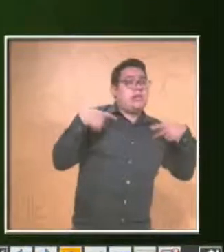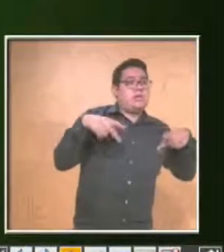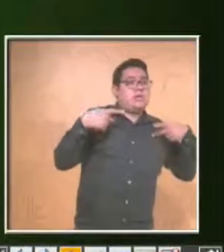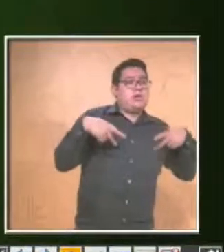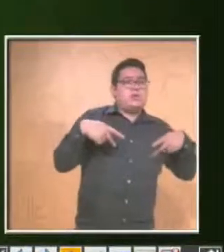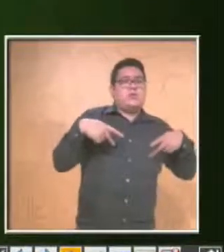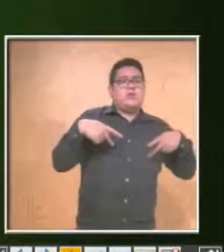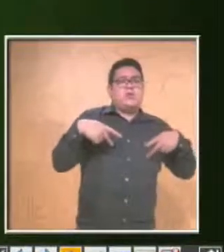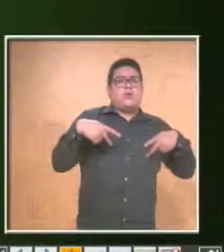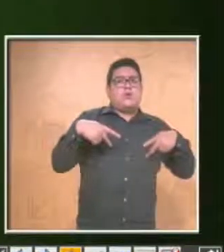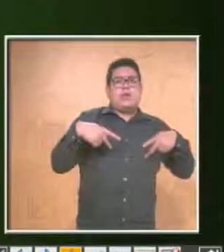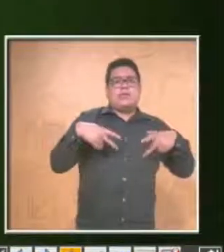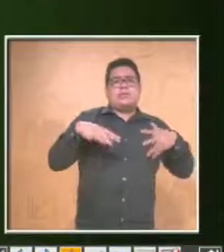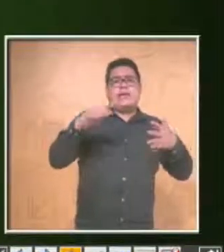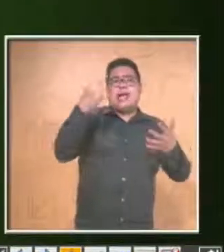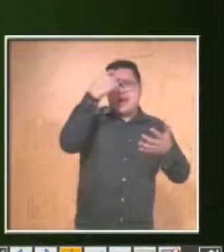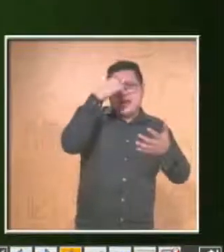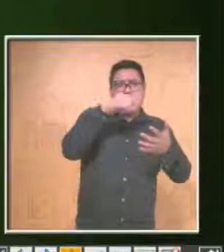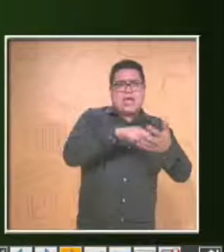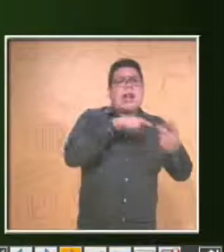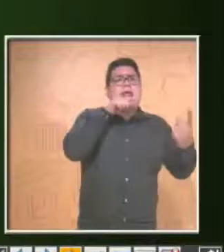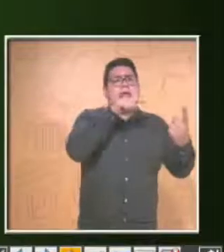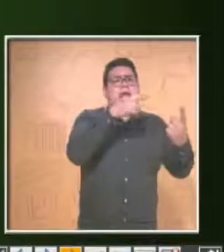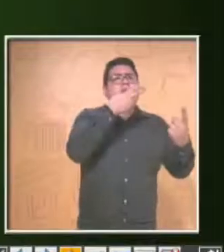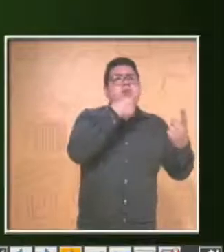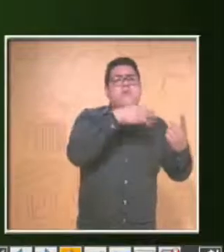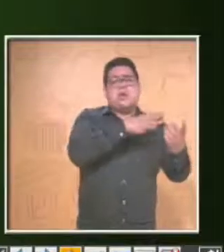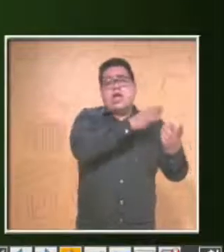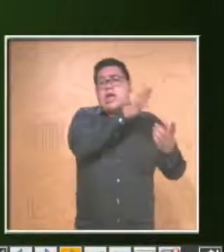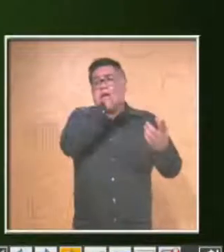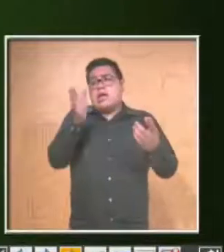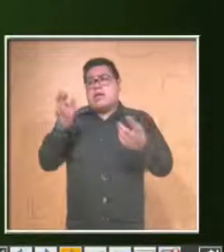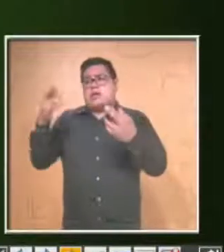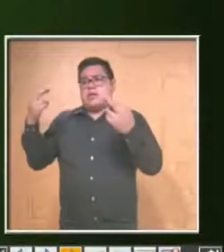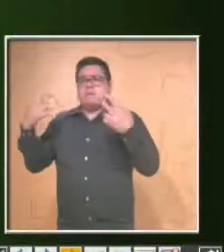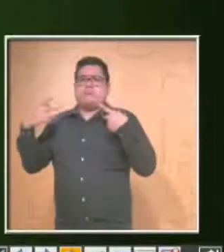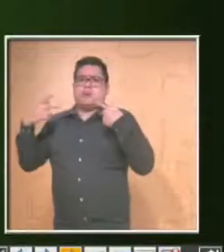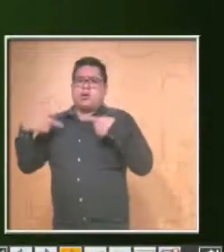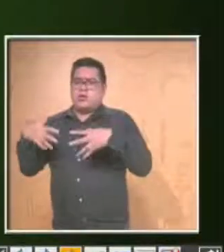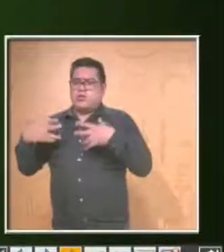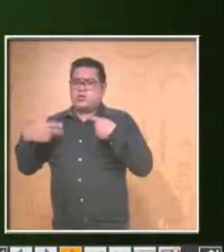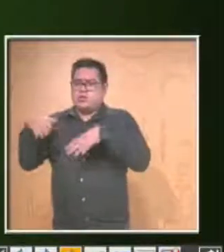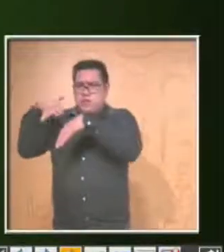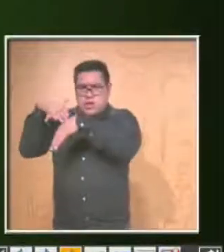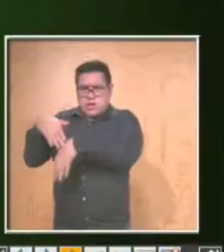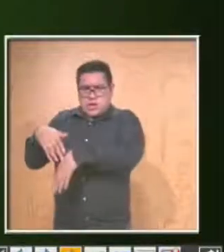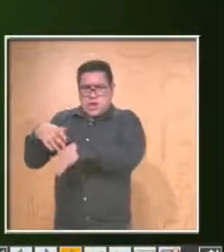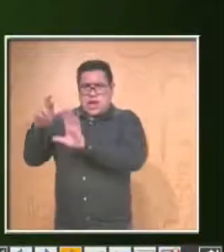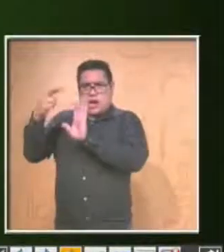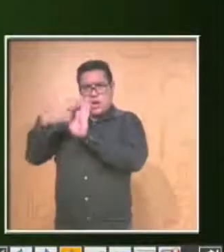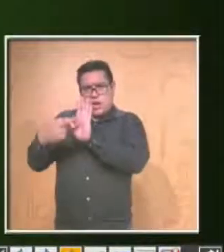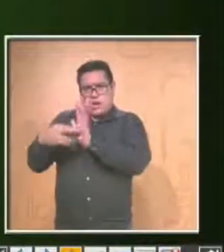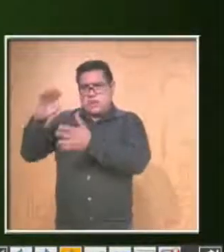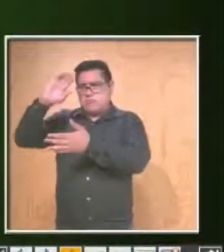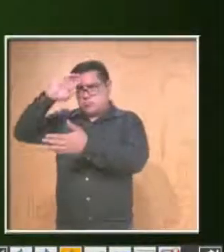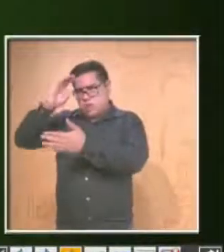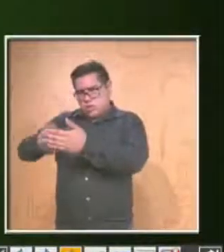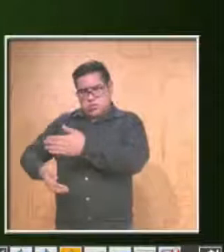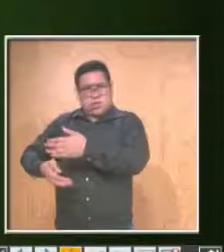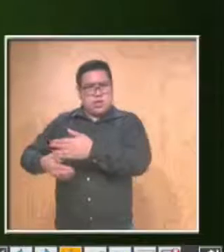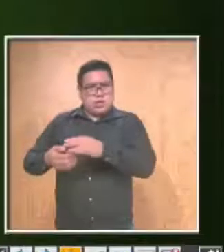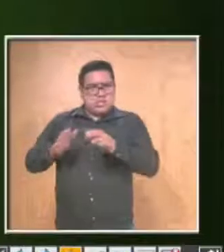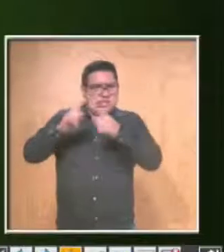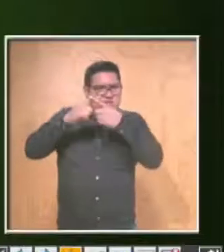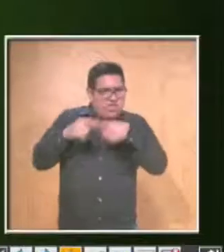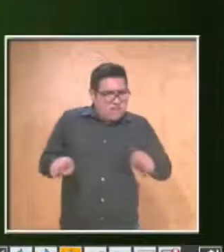ideas de Lutero y los que siguen las ideas religiosas católicas. Así como hay una reforma, existe